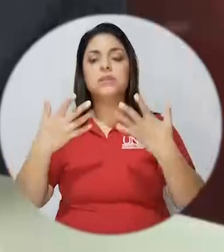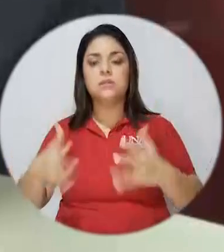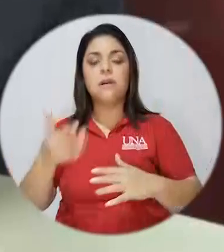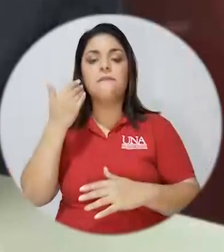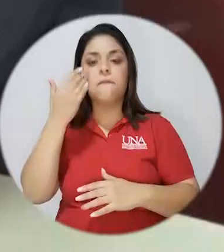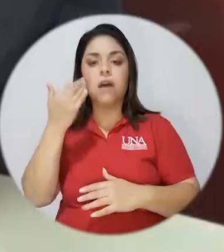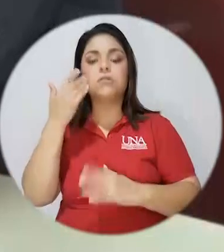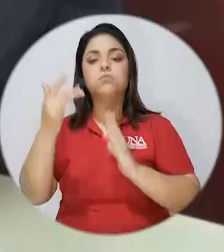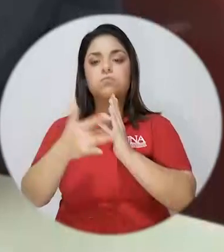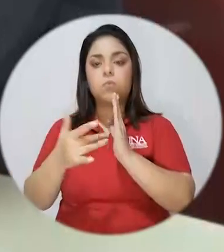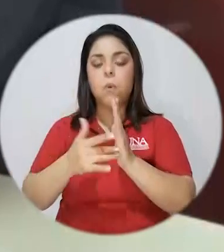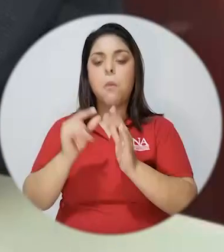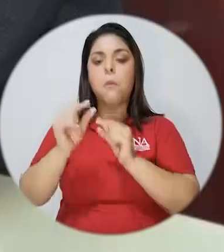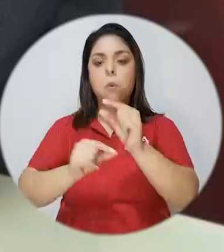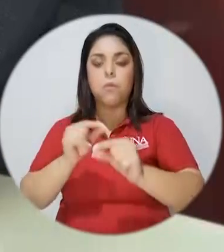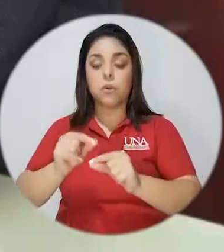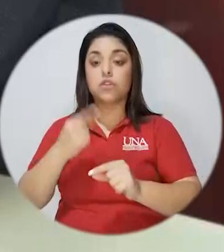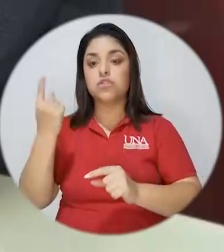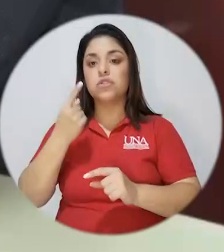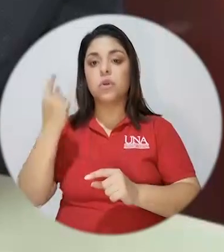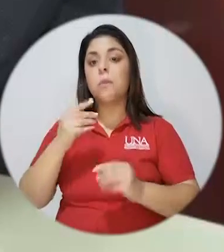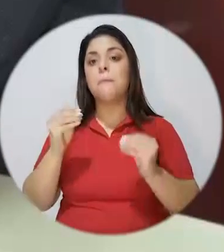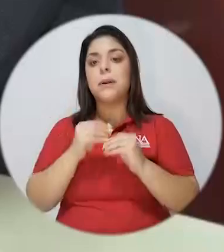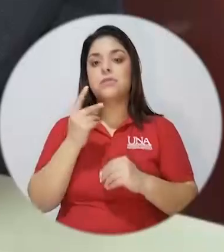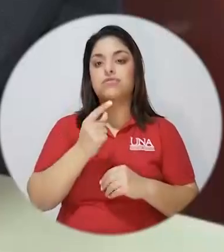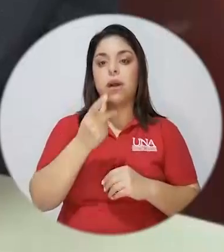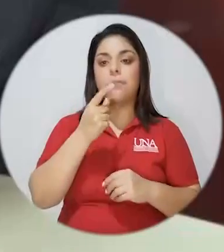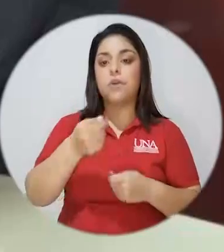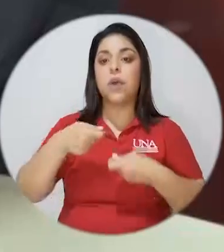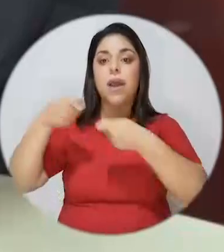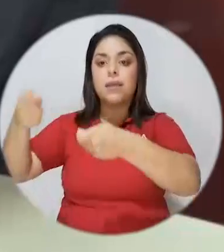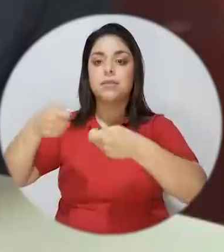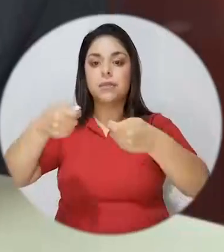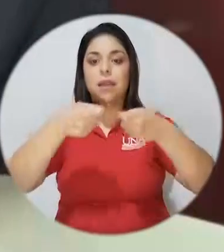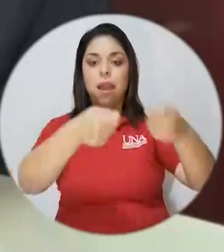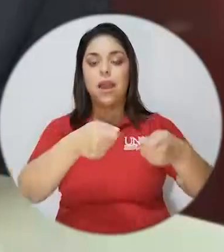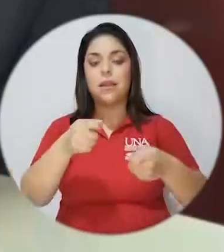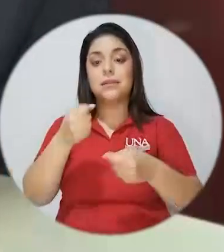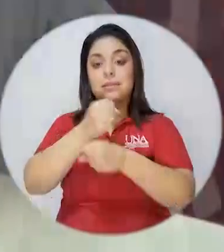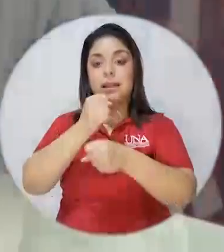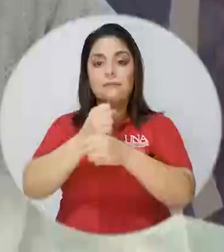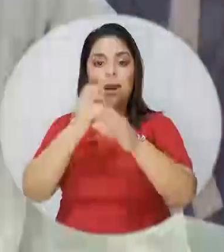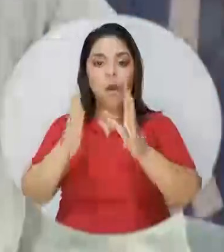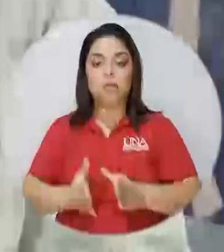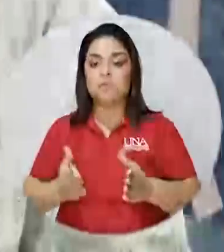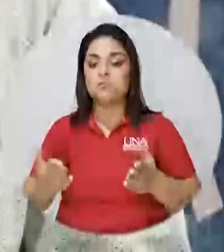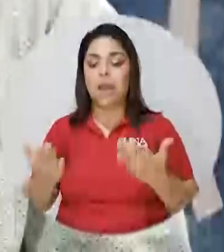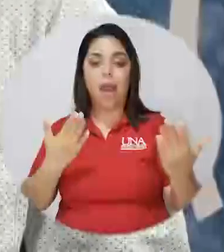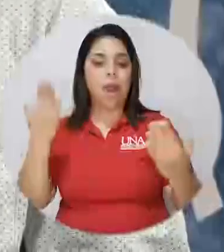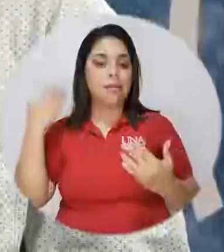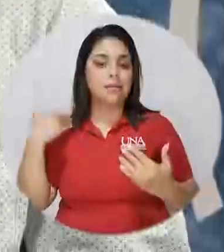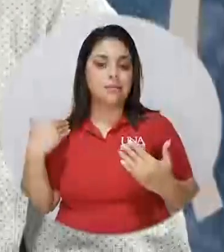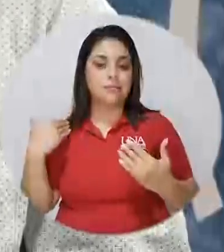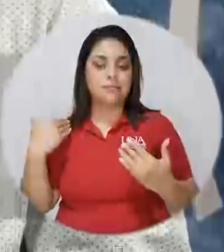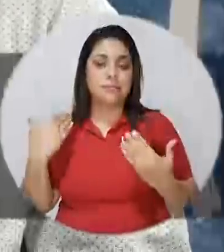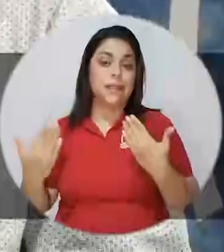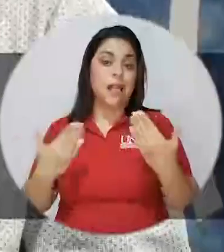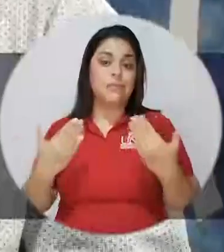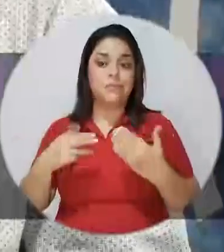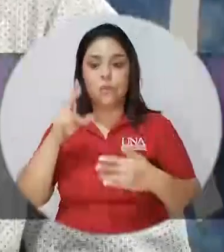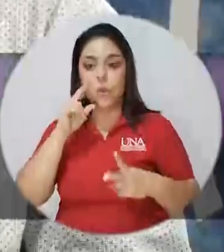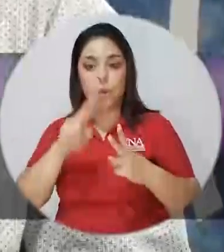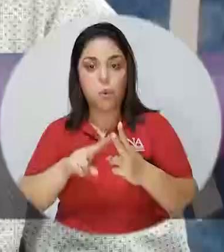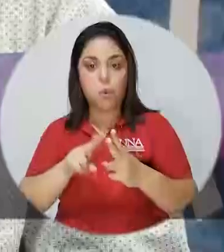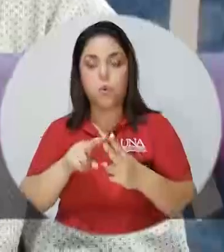es acelerar un poco la entrega de estos servicios a funcionarios que probablemente no los conocían del todo o no los